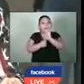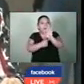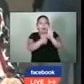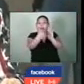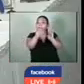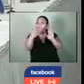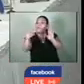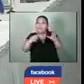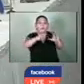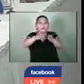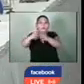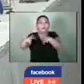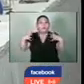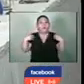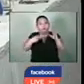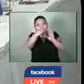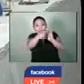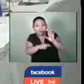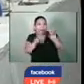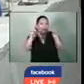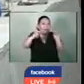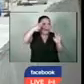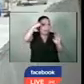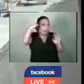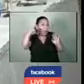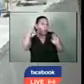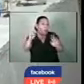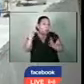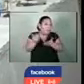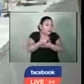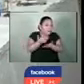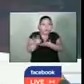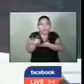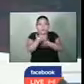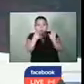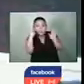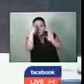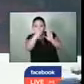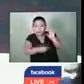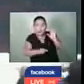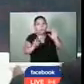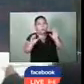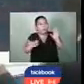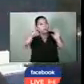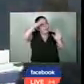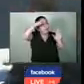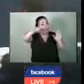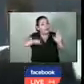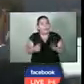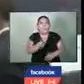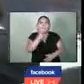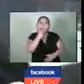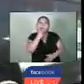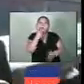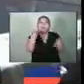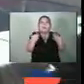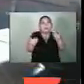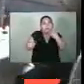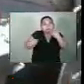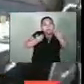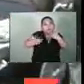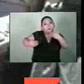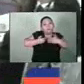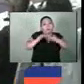diversos sectores sociales, políticos y académicos para su validación. Este viernes fue detallado ante el